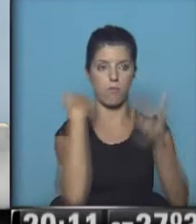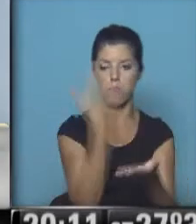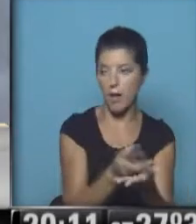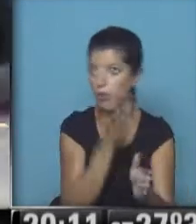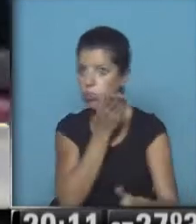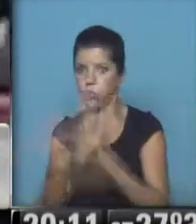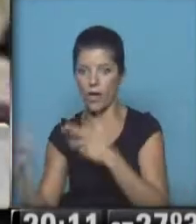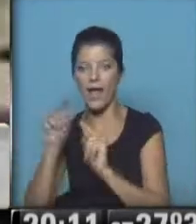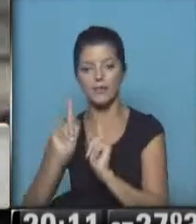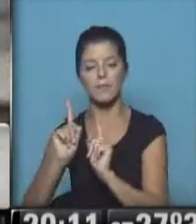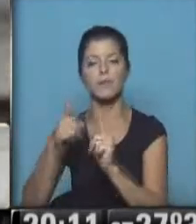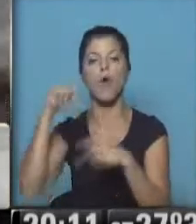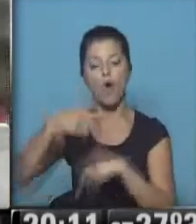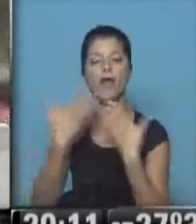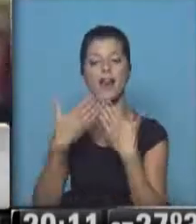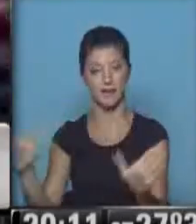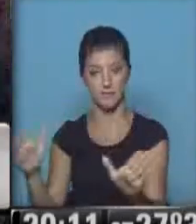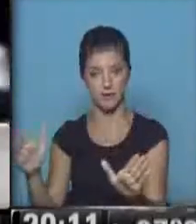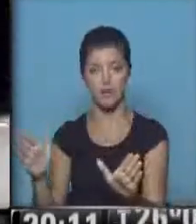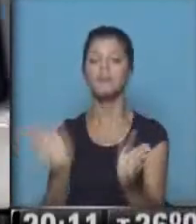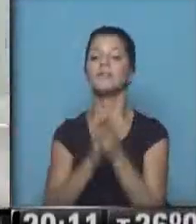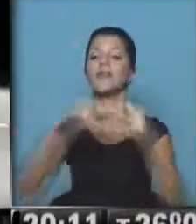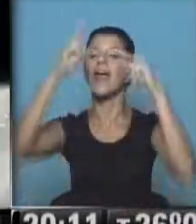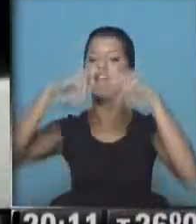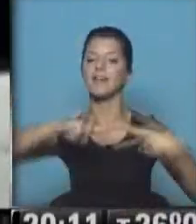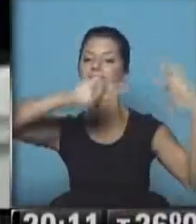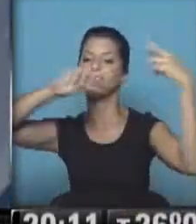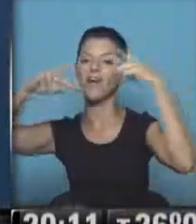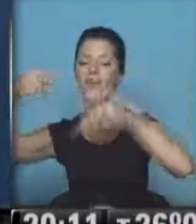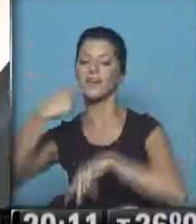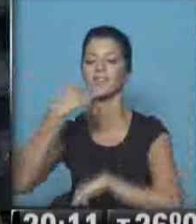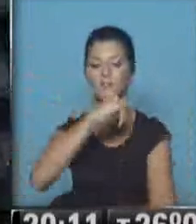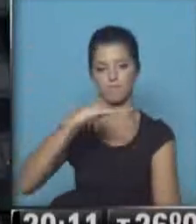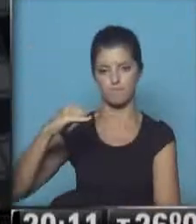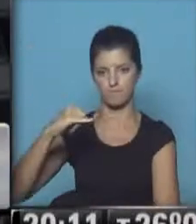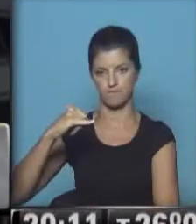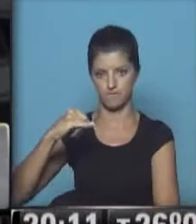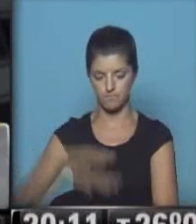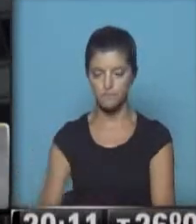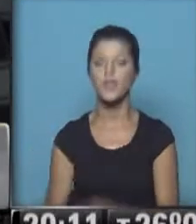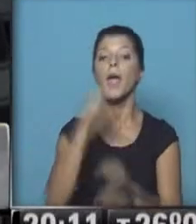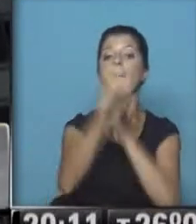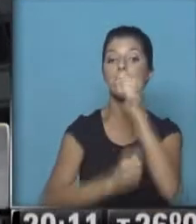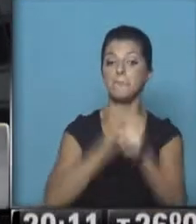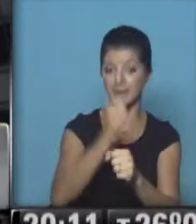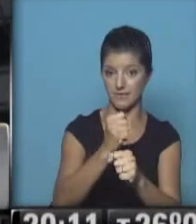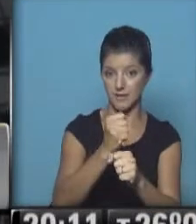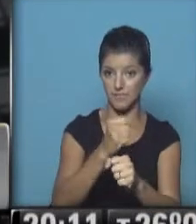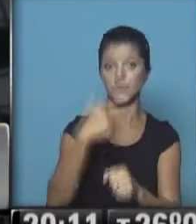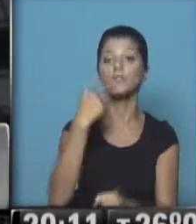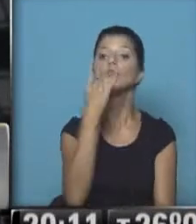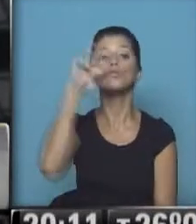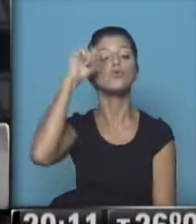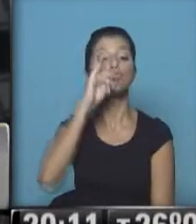en libertad. El cotejo de ADN dio negativo. Empresa Suez, se apelará el